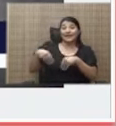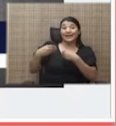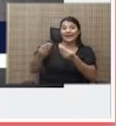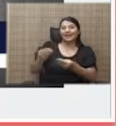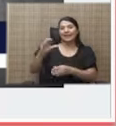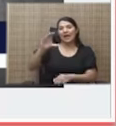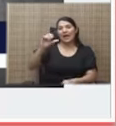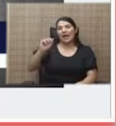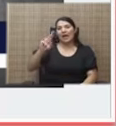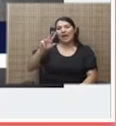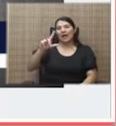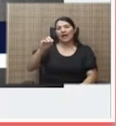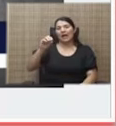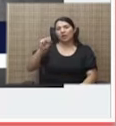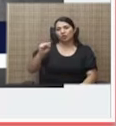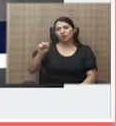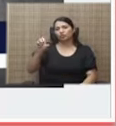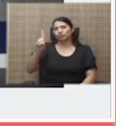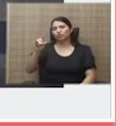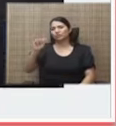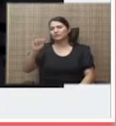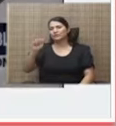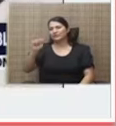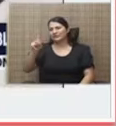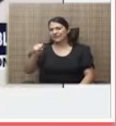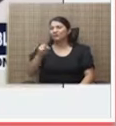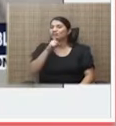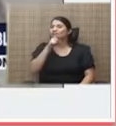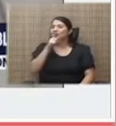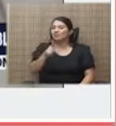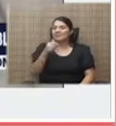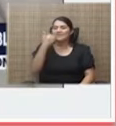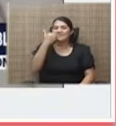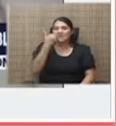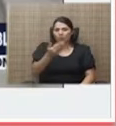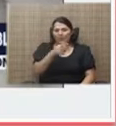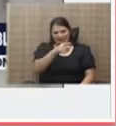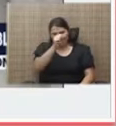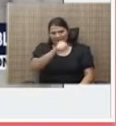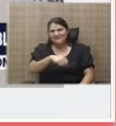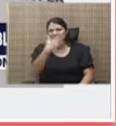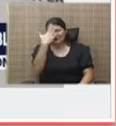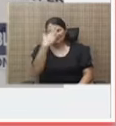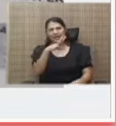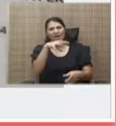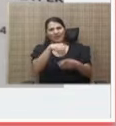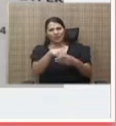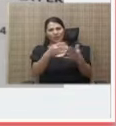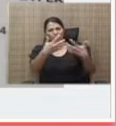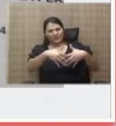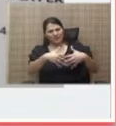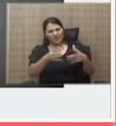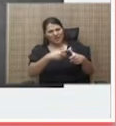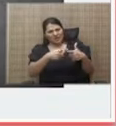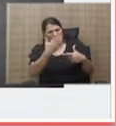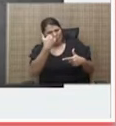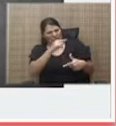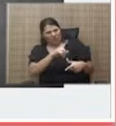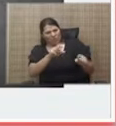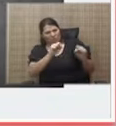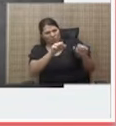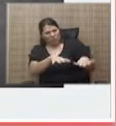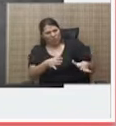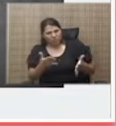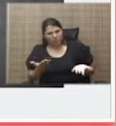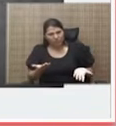de ustedes es absolutamente vergonzosa y él sí sabía que estaba en esa sociedad Pues por no renunció en ese momento que no